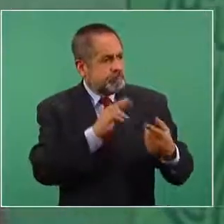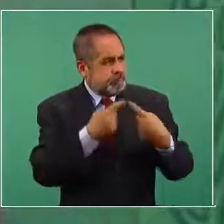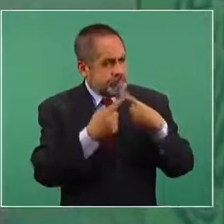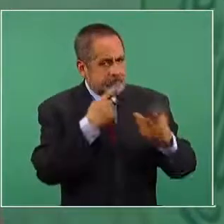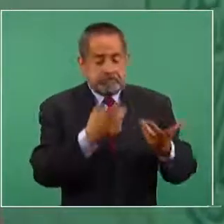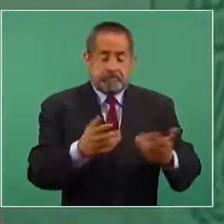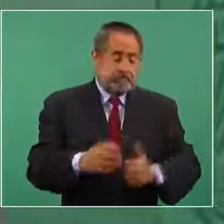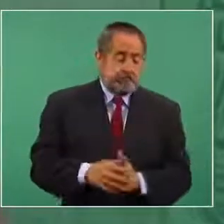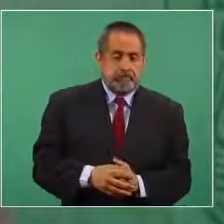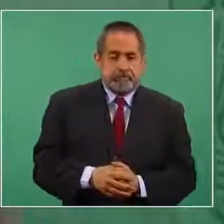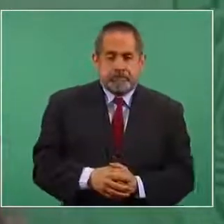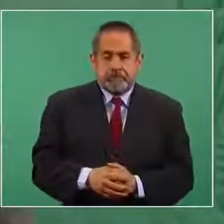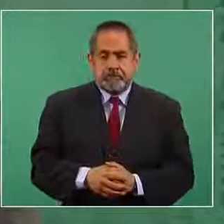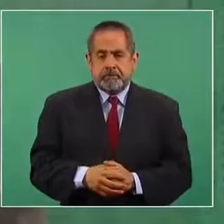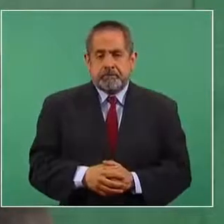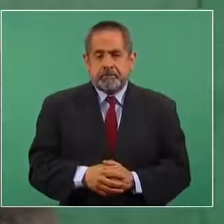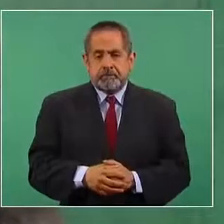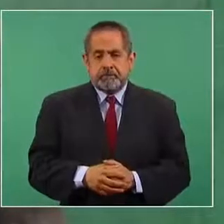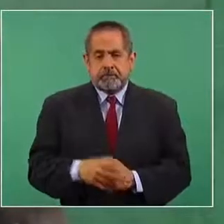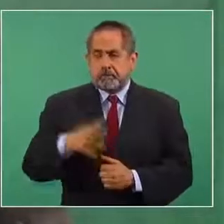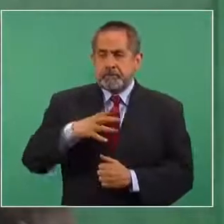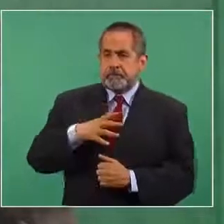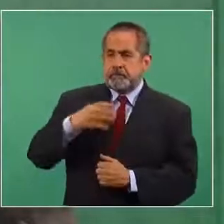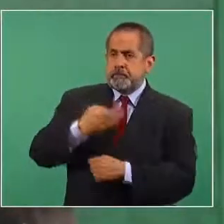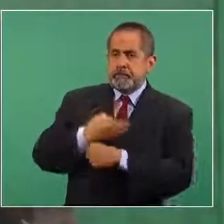No puedo decir